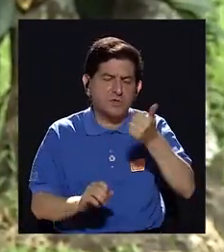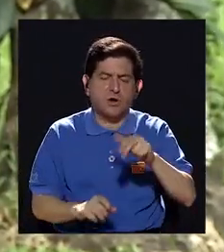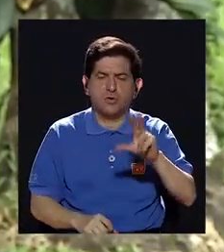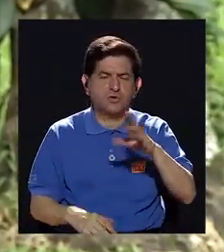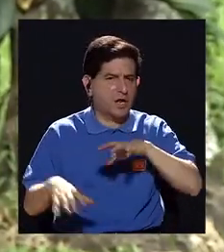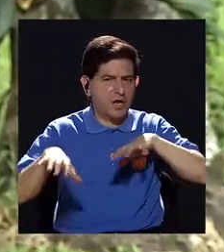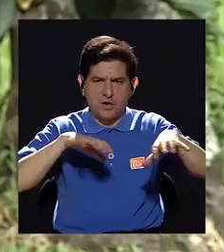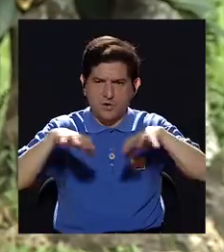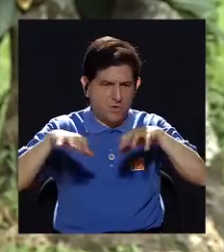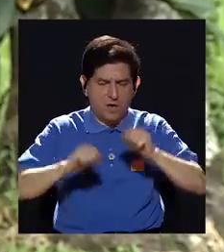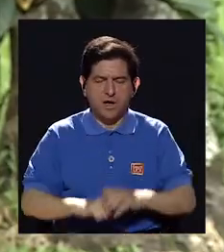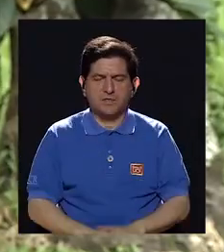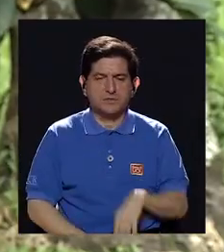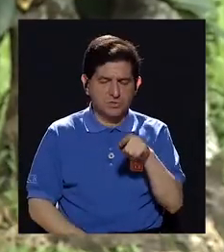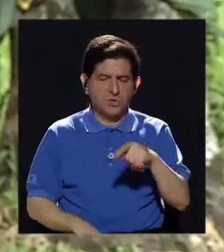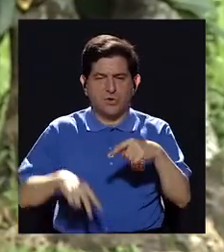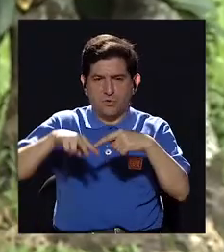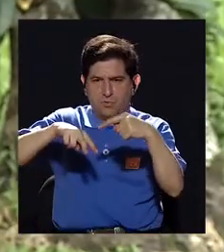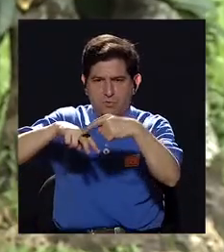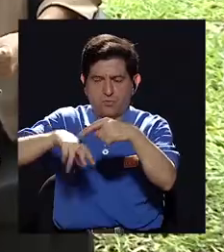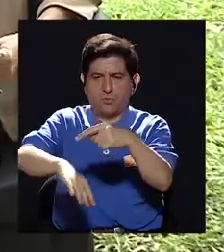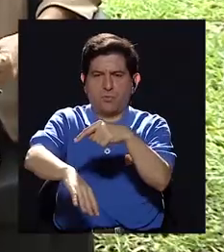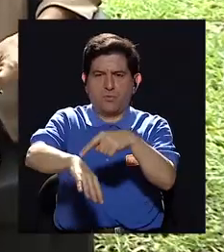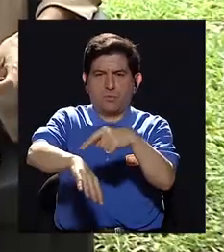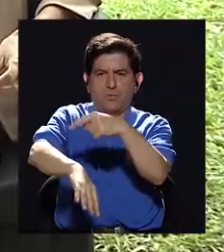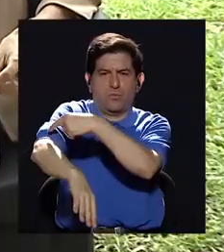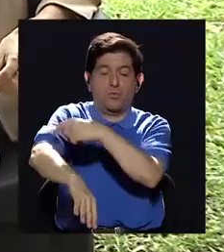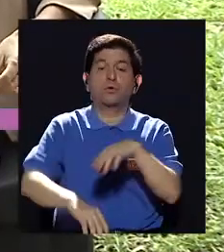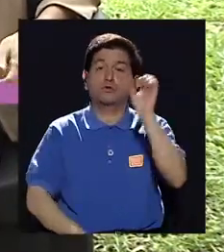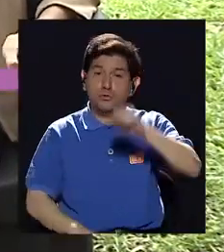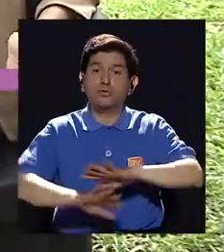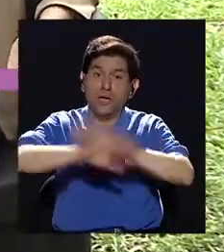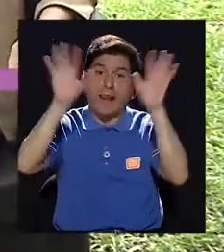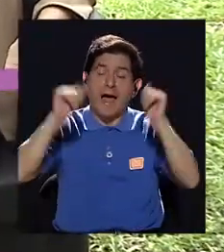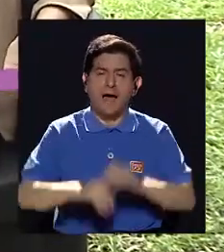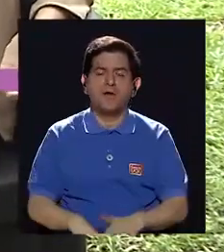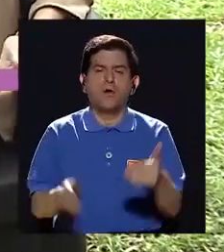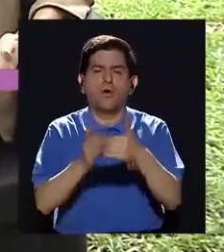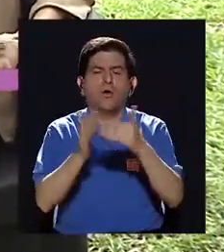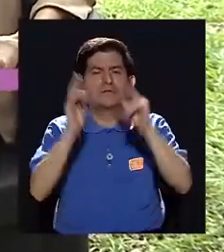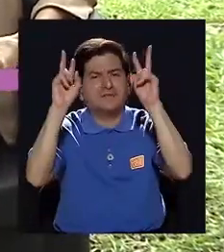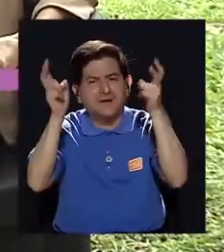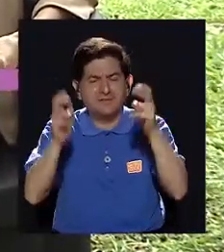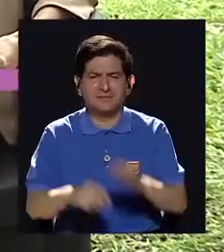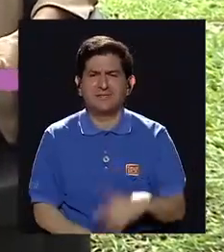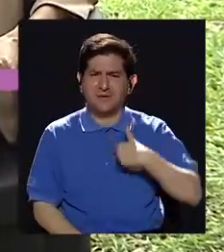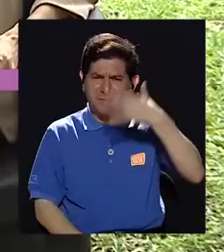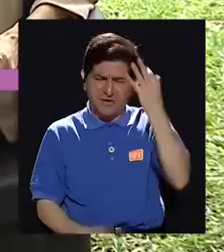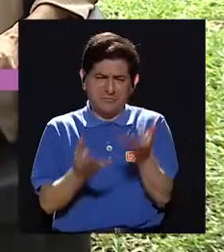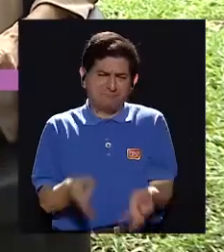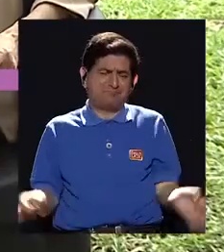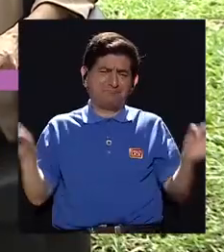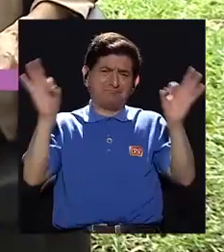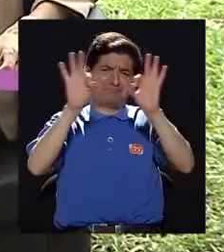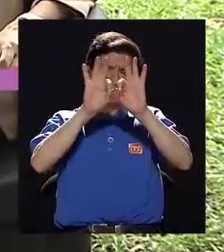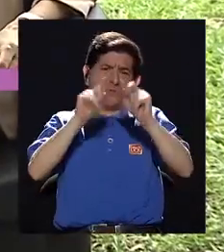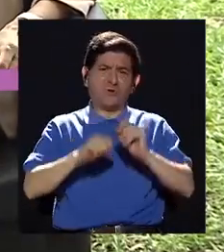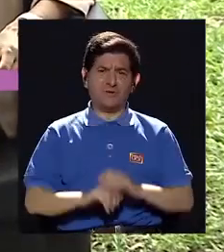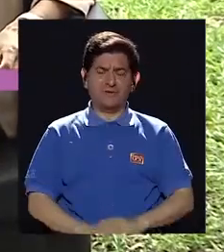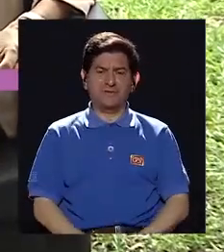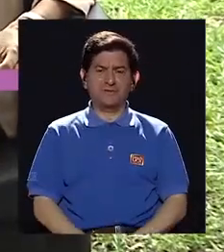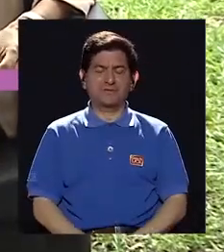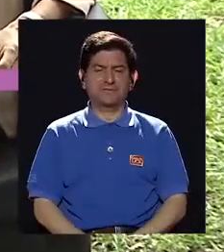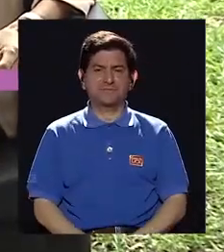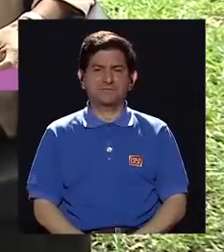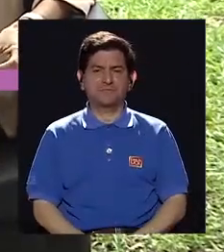otra que no se le hagan esos movimientos en las articulaciones? Claro, claro, porque... Es que vuelvo al tema, perdón, porque me parece que es fundamental esa parte,